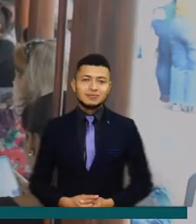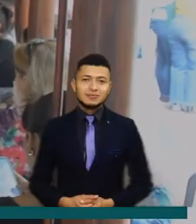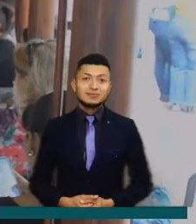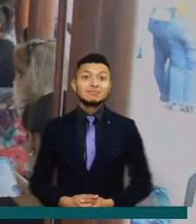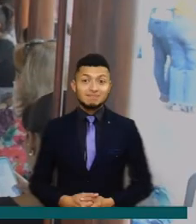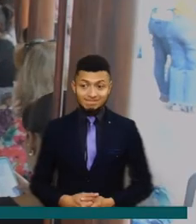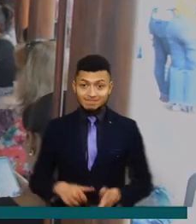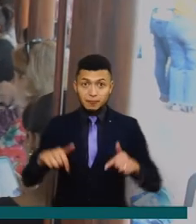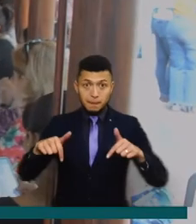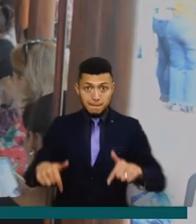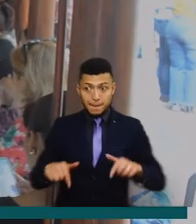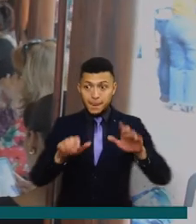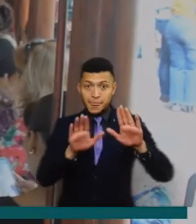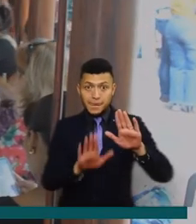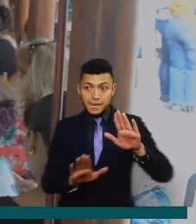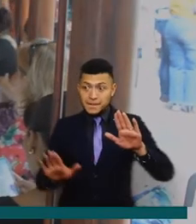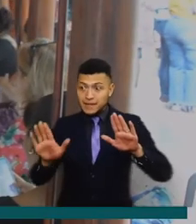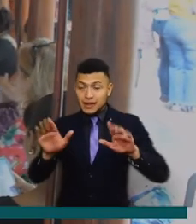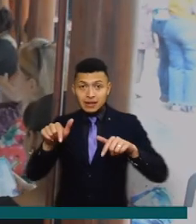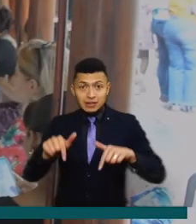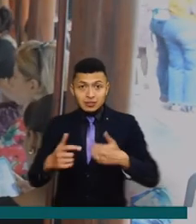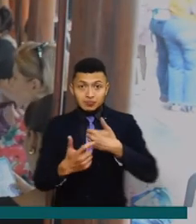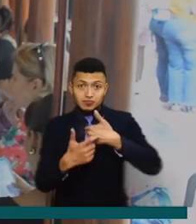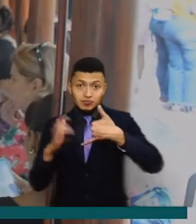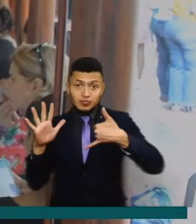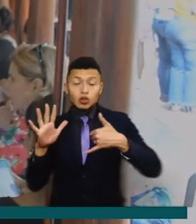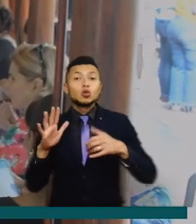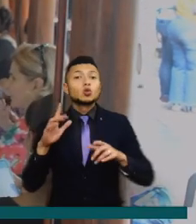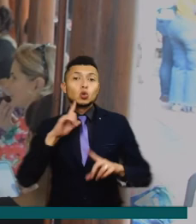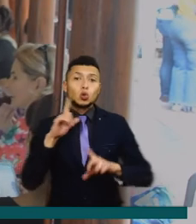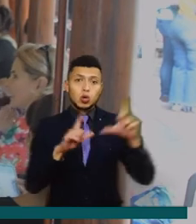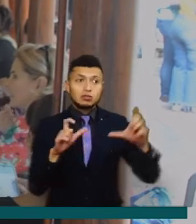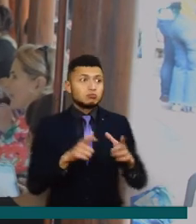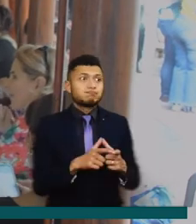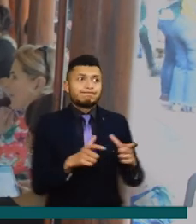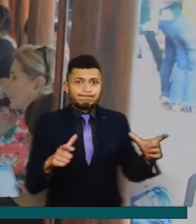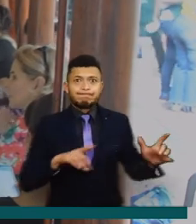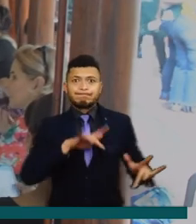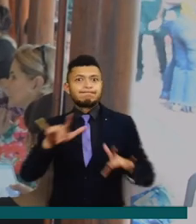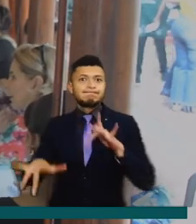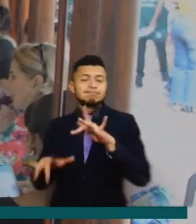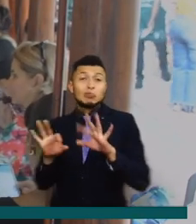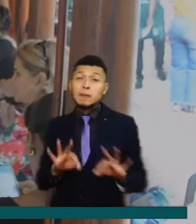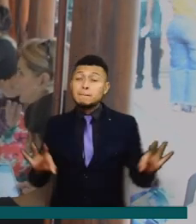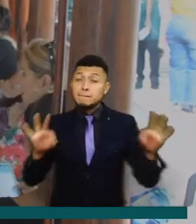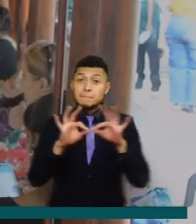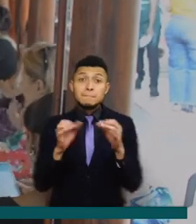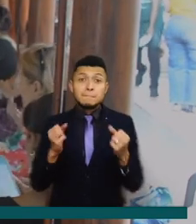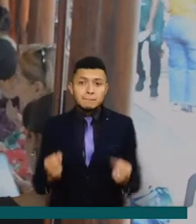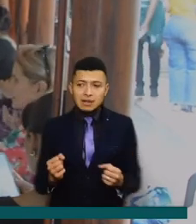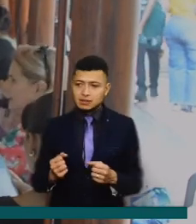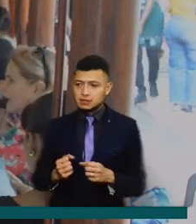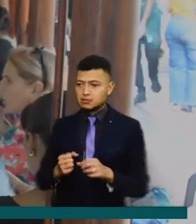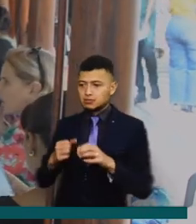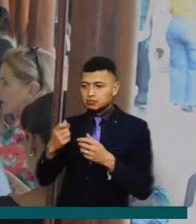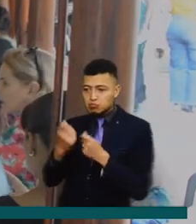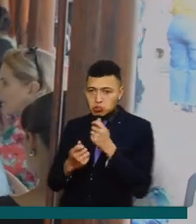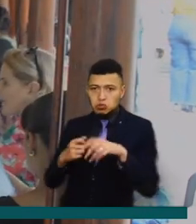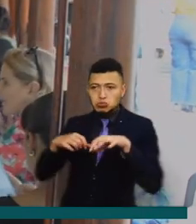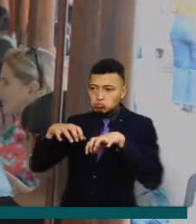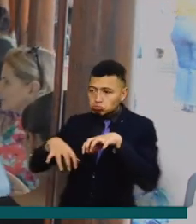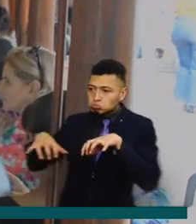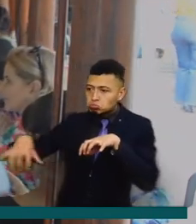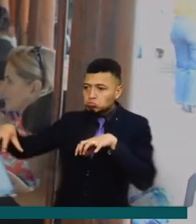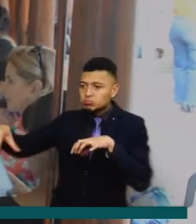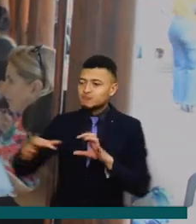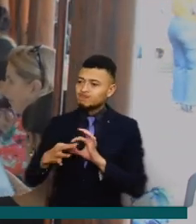Somos un departamento emergente en la parte de turismo y creo que lo más importante es lograr reunir varios emprendimientos, unos